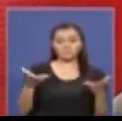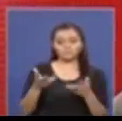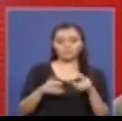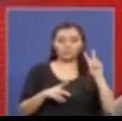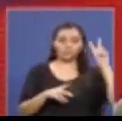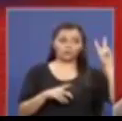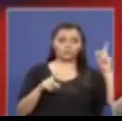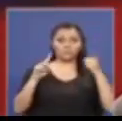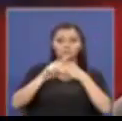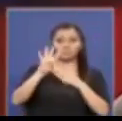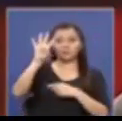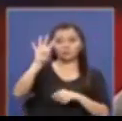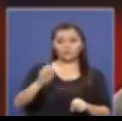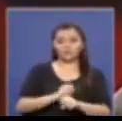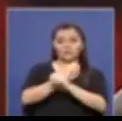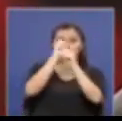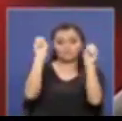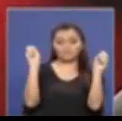porque nadie,